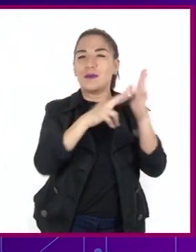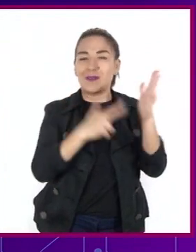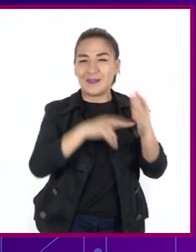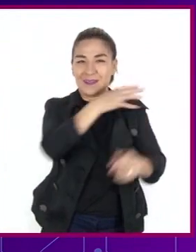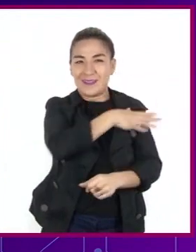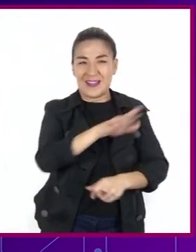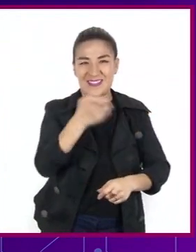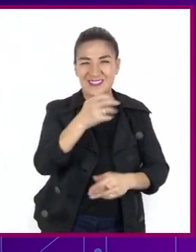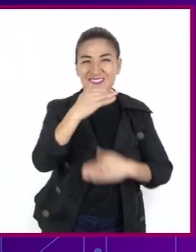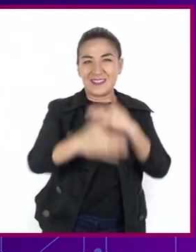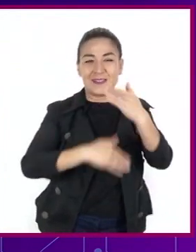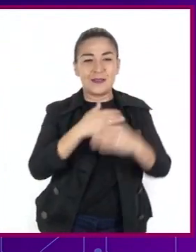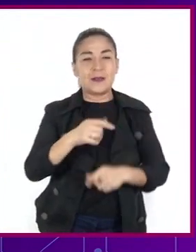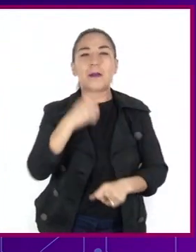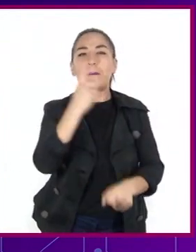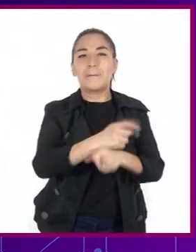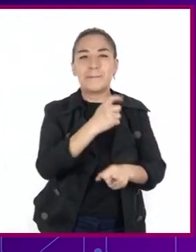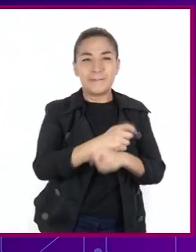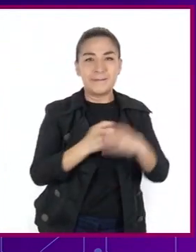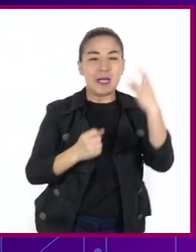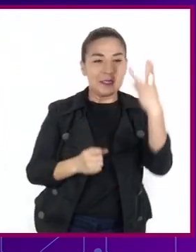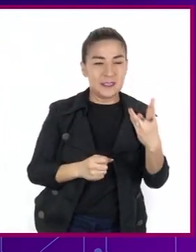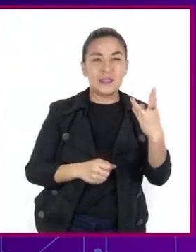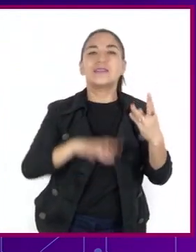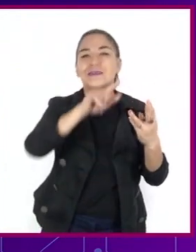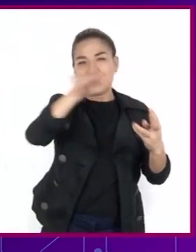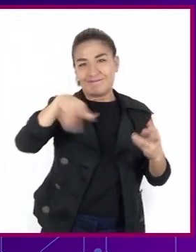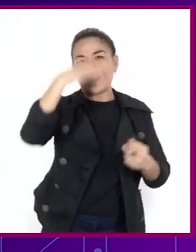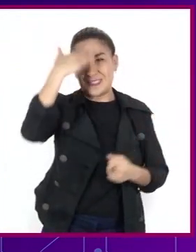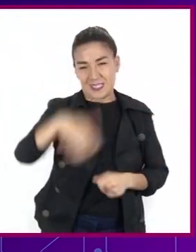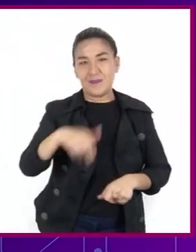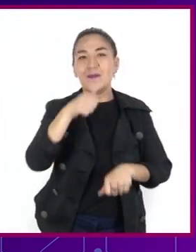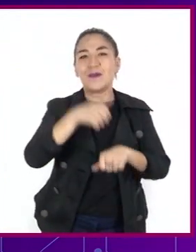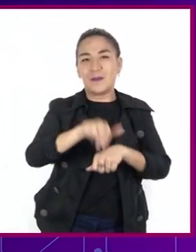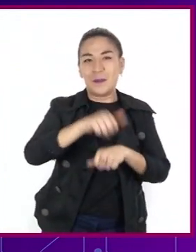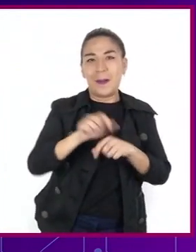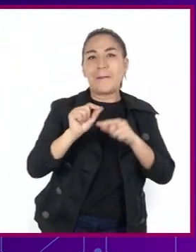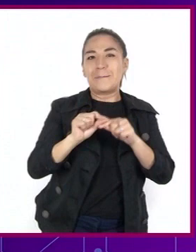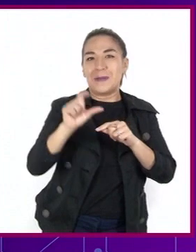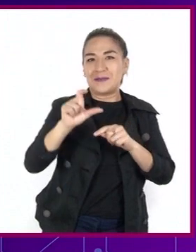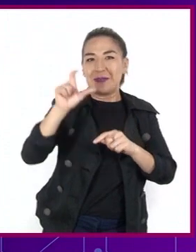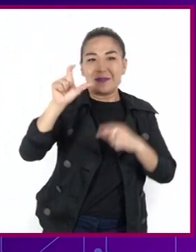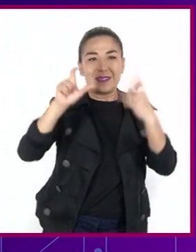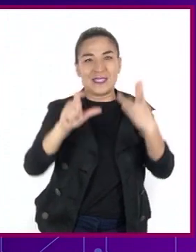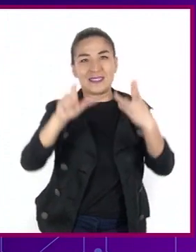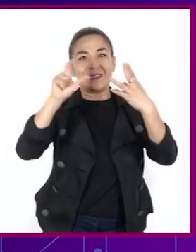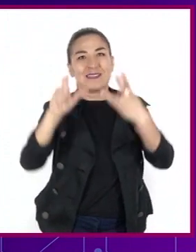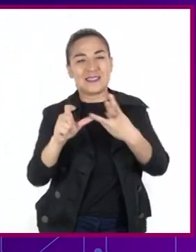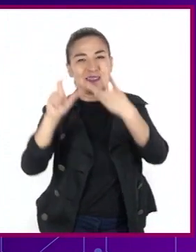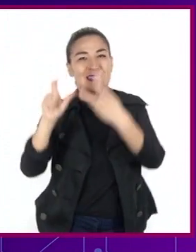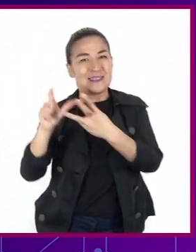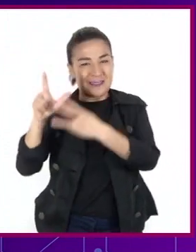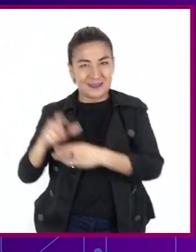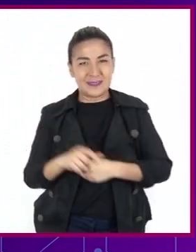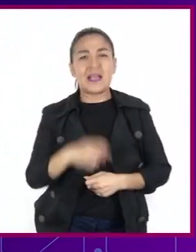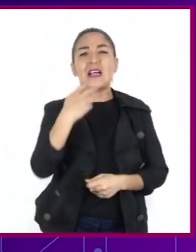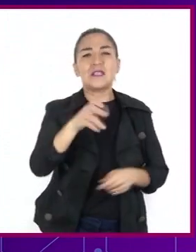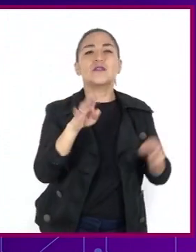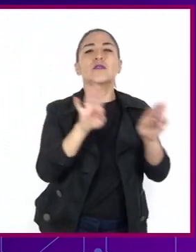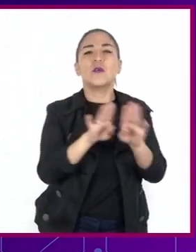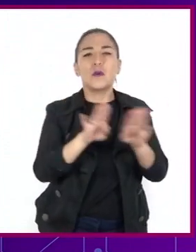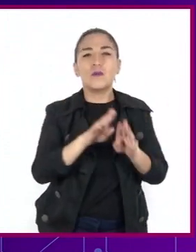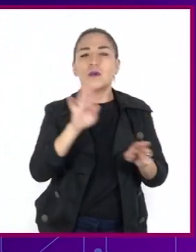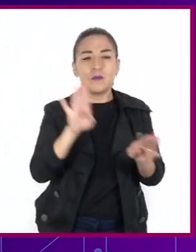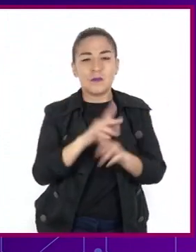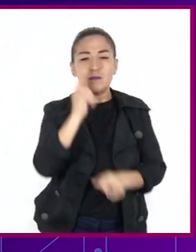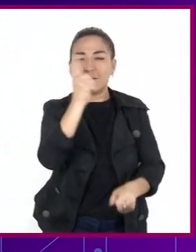esa sucesión, escribimos el número 3 porque ya sabemos que aumenta de 3 en 3. ¿Con qué elemento de la sucesión se puede relacionar